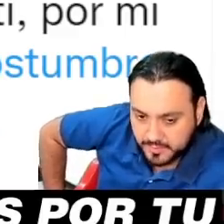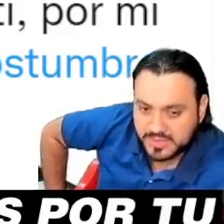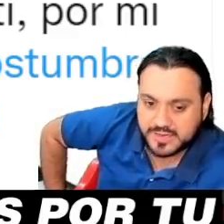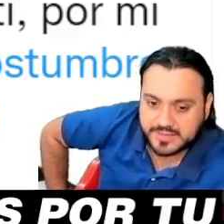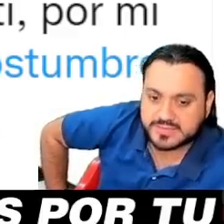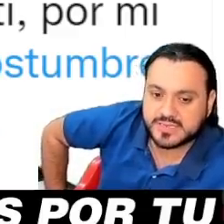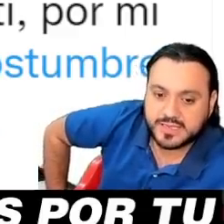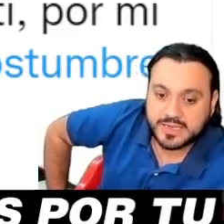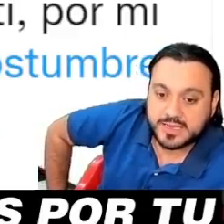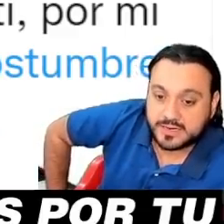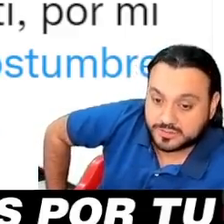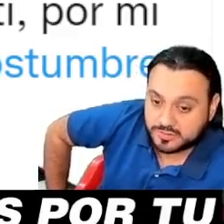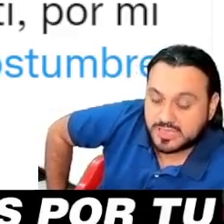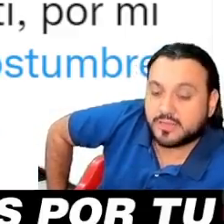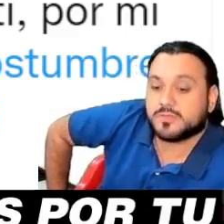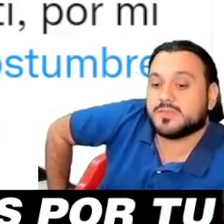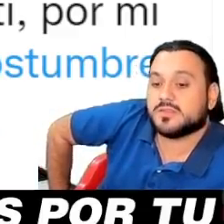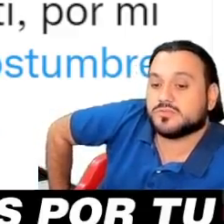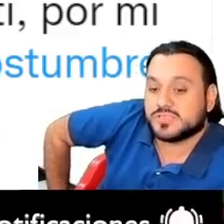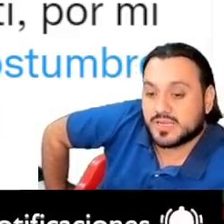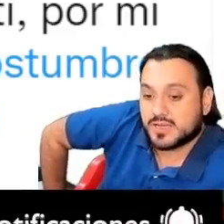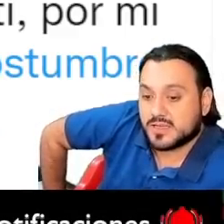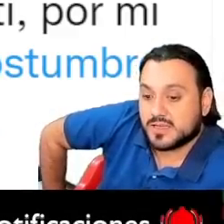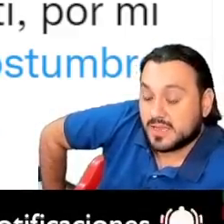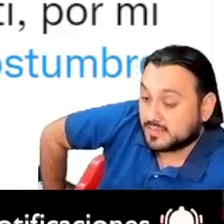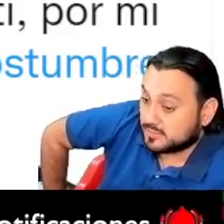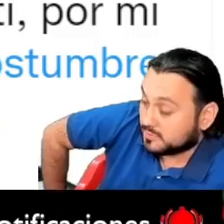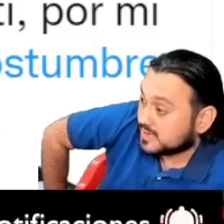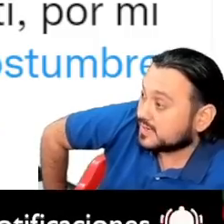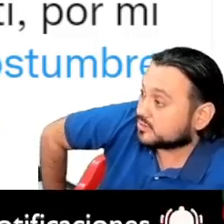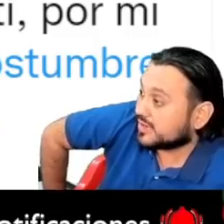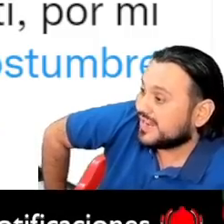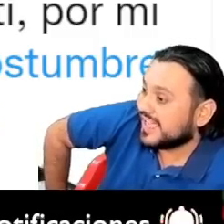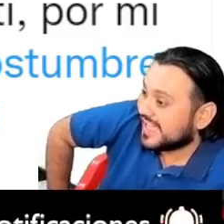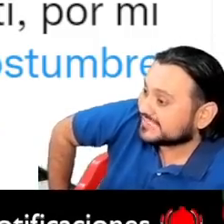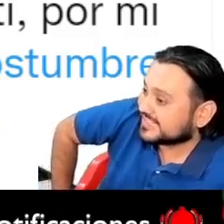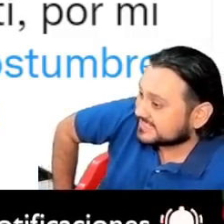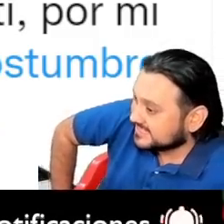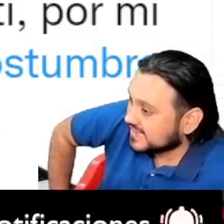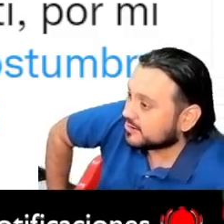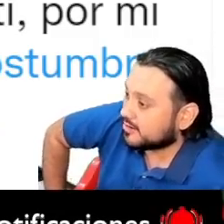diputada de Morena, dice, resultado de mi denuncia, el Tribunal Electoral